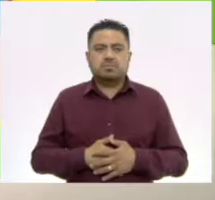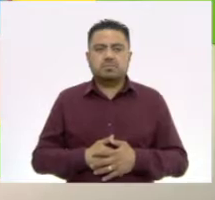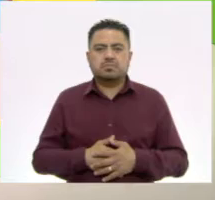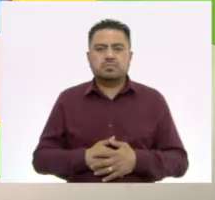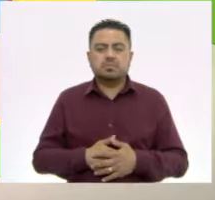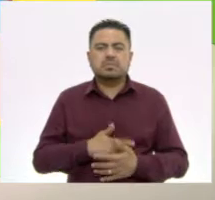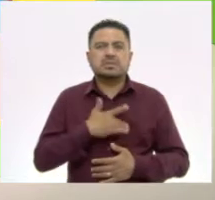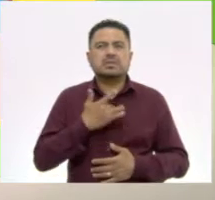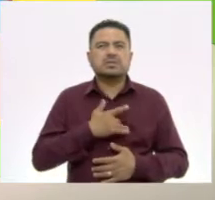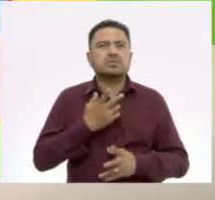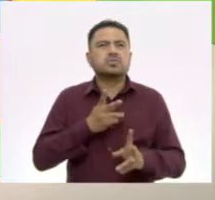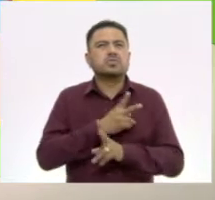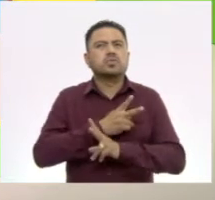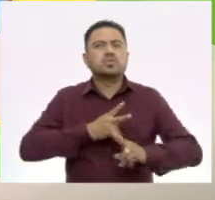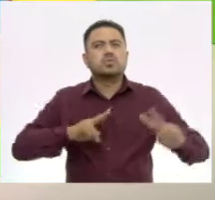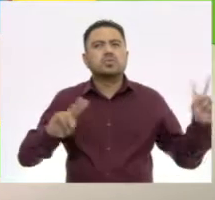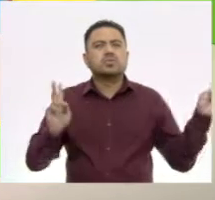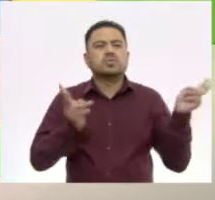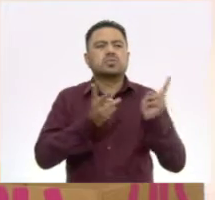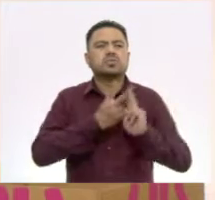siento airecito